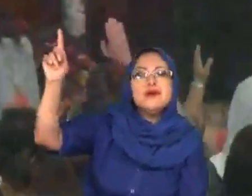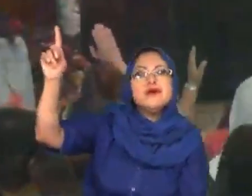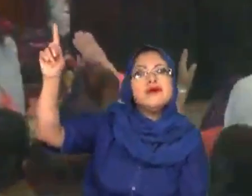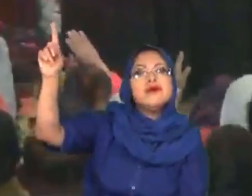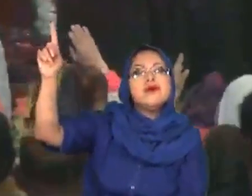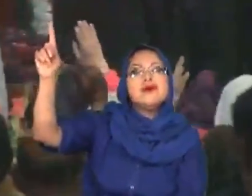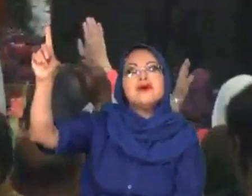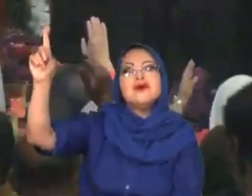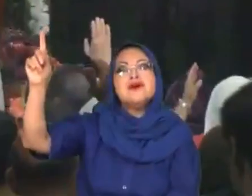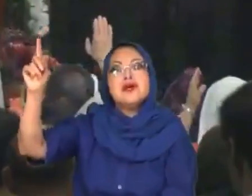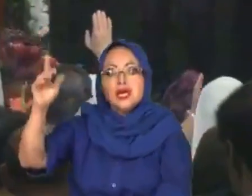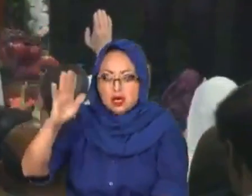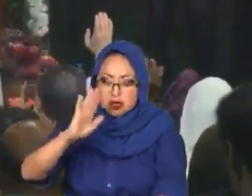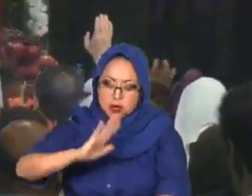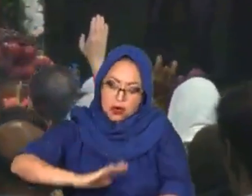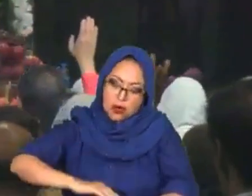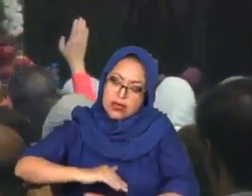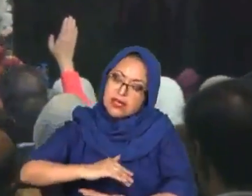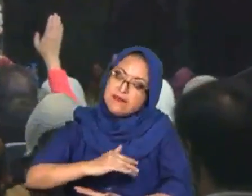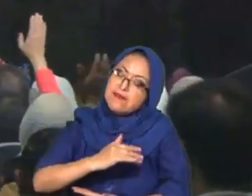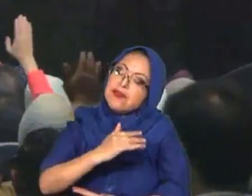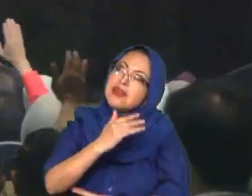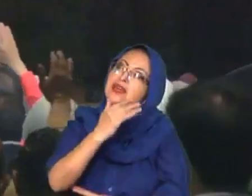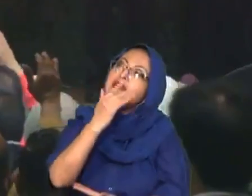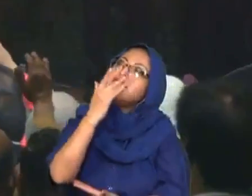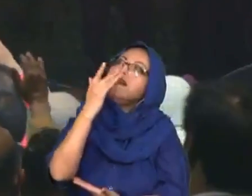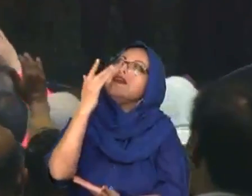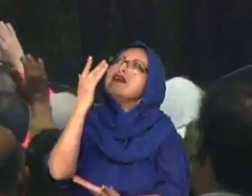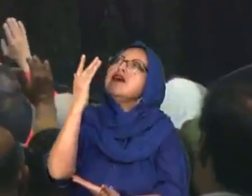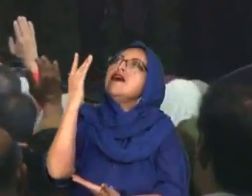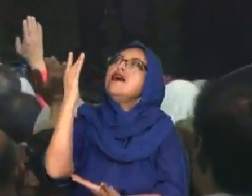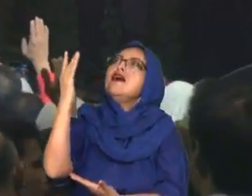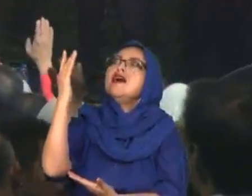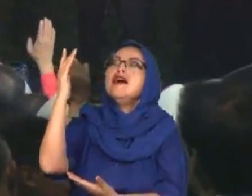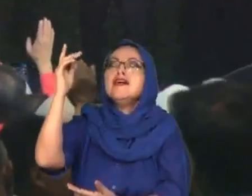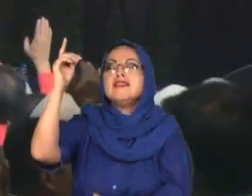tu trono, glorifica.